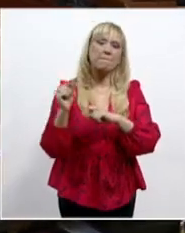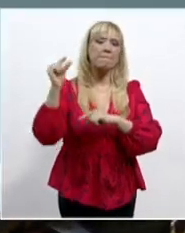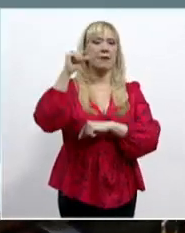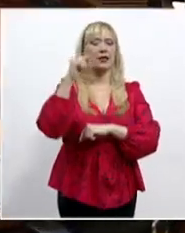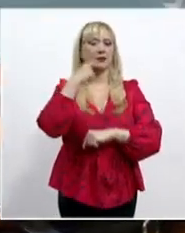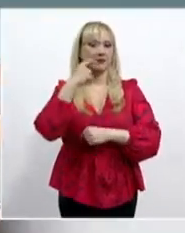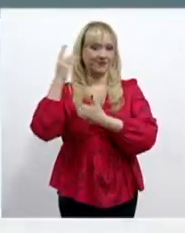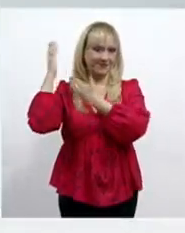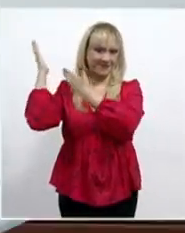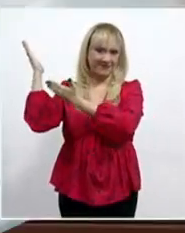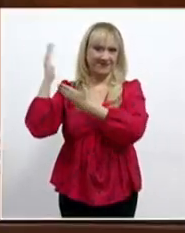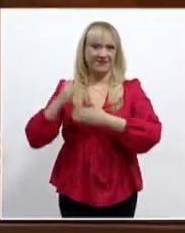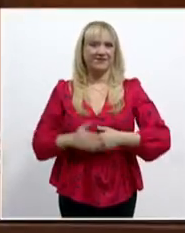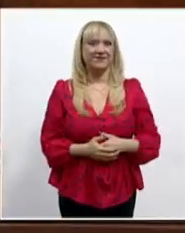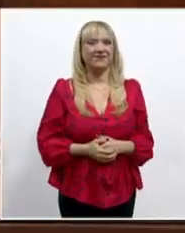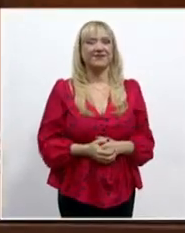presidenta.